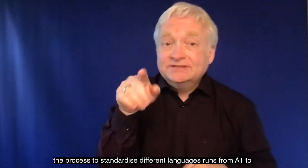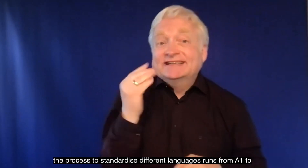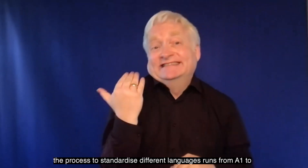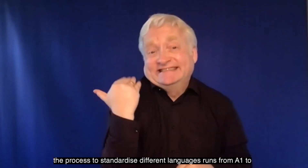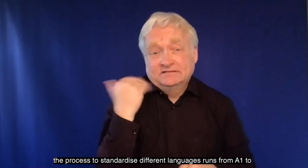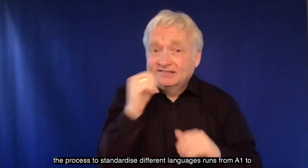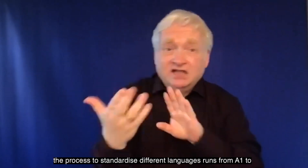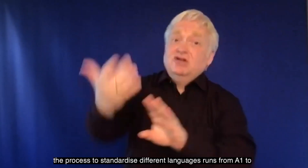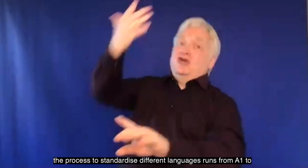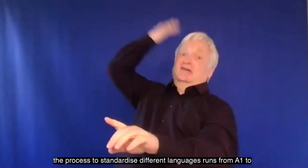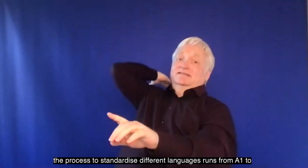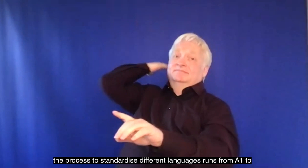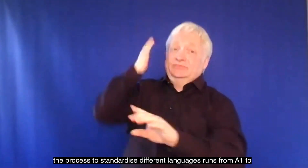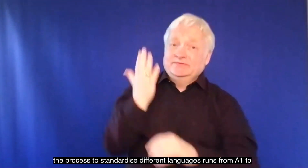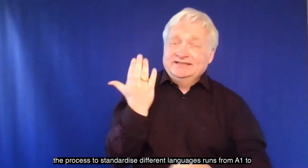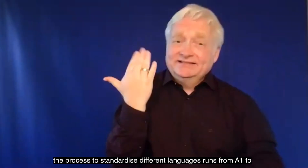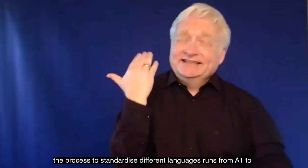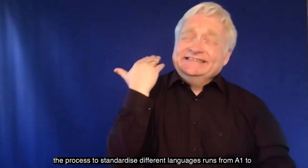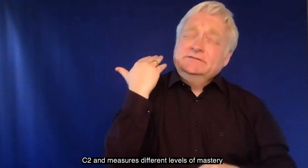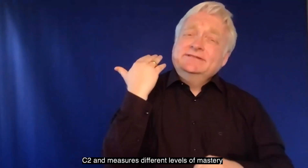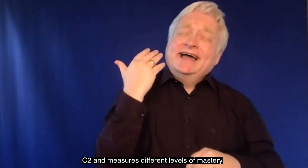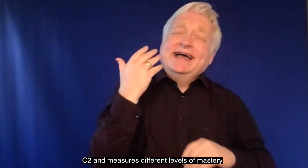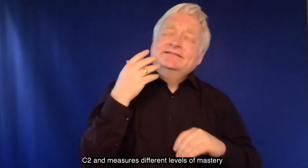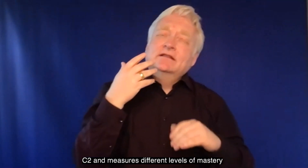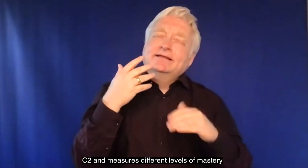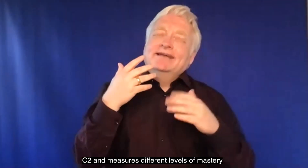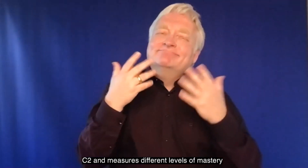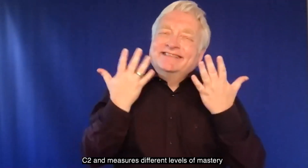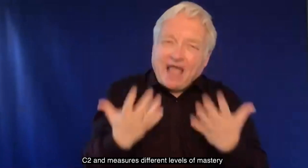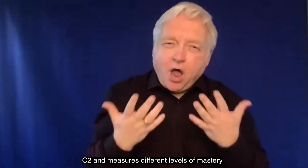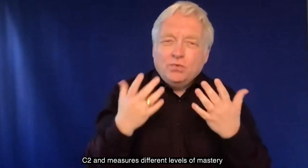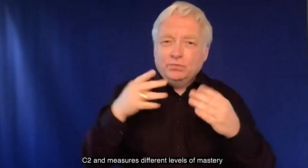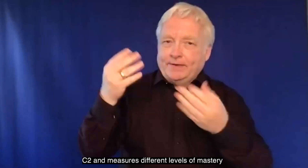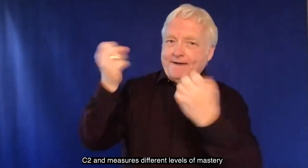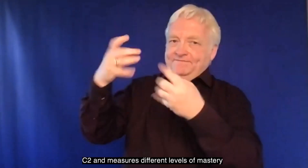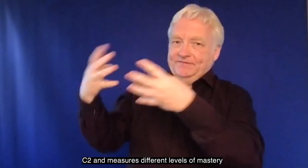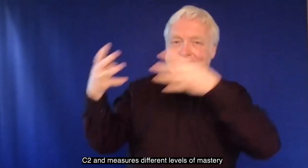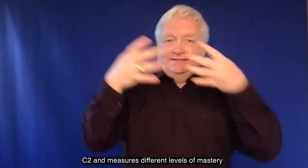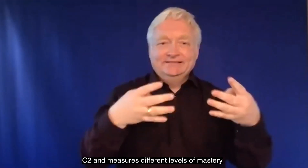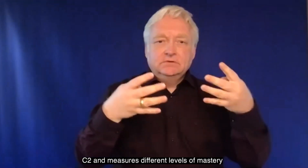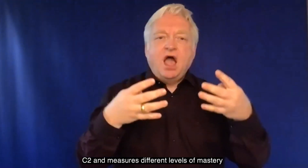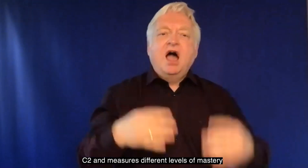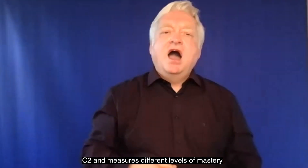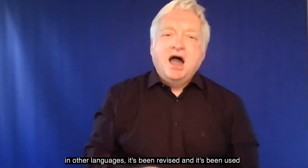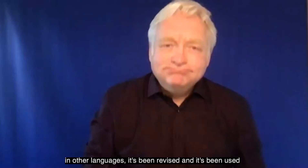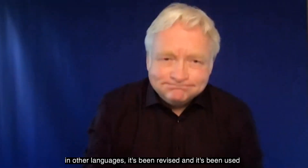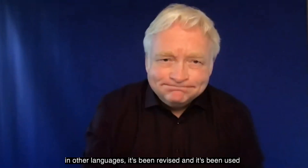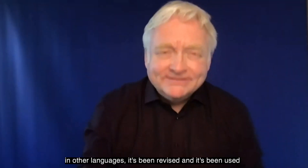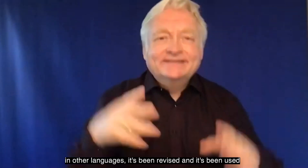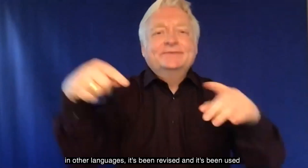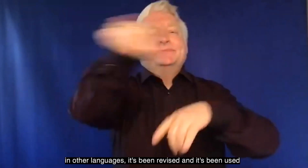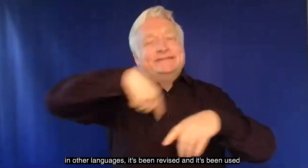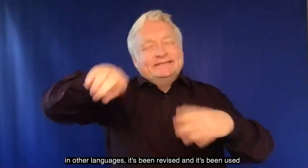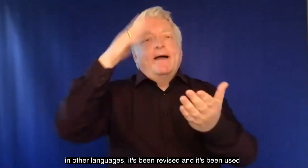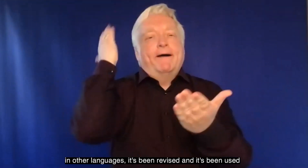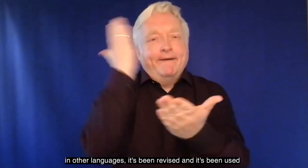en las lenguas, que recientemente ha sido reformulado y aplicado un poco a las lenguas de signos también. Contamos con este marco